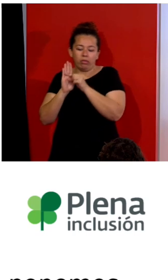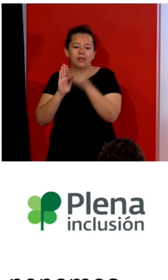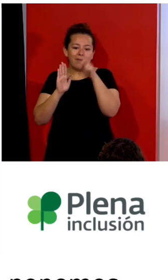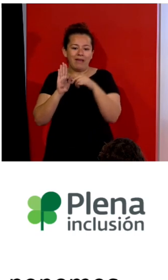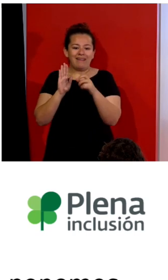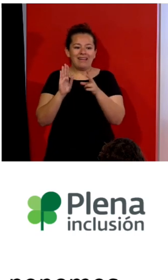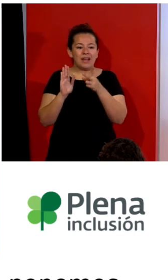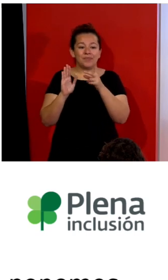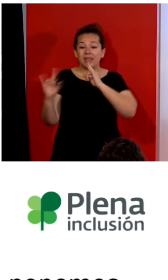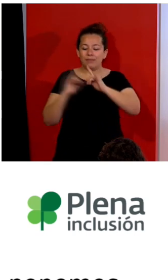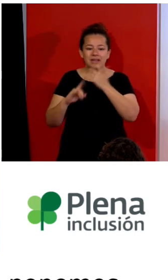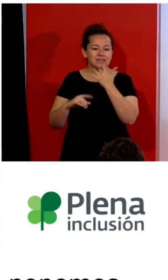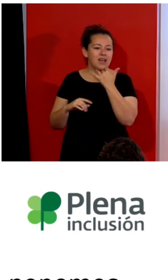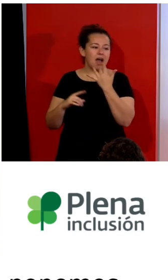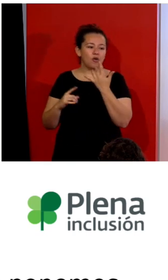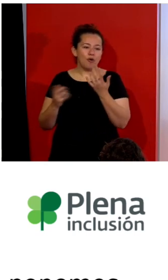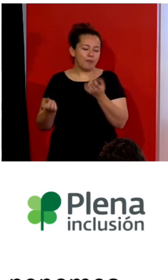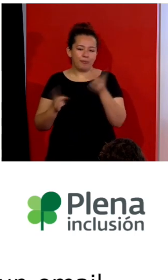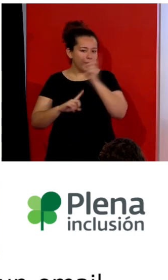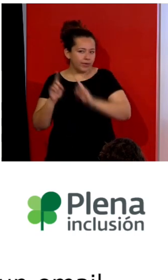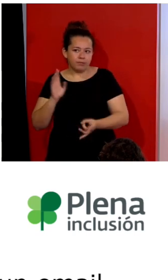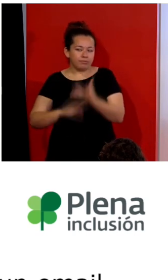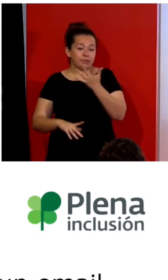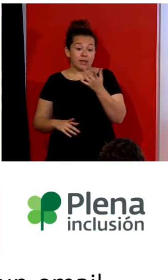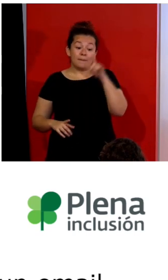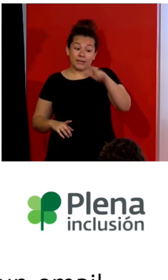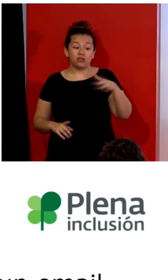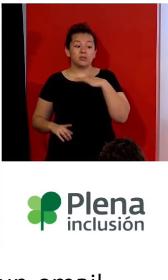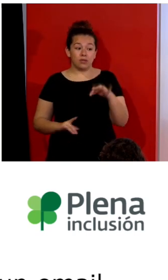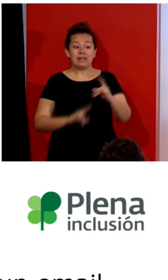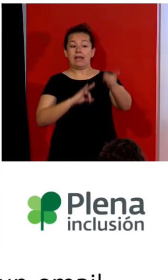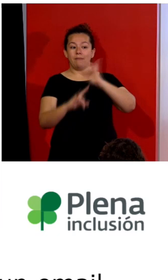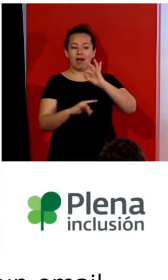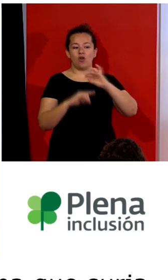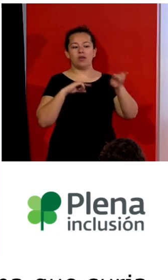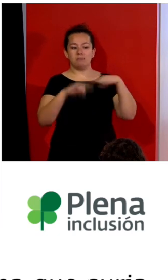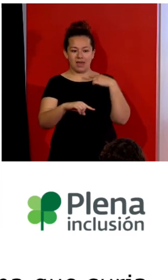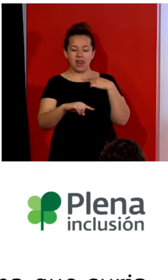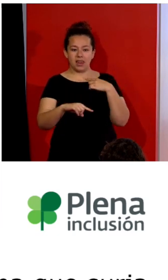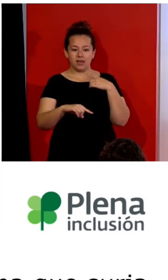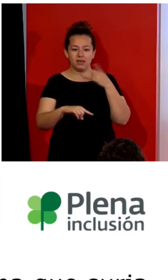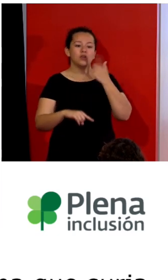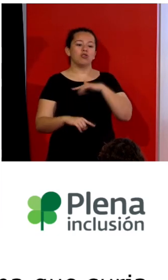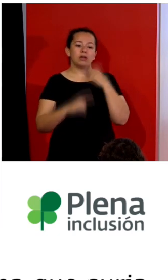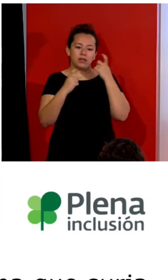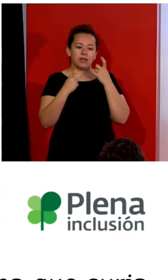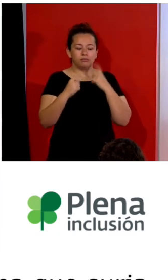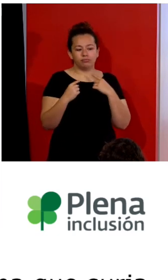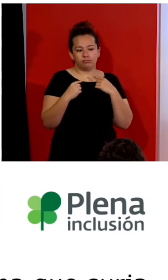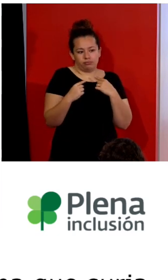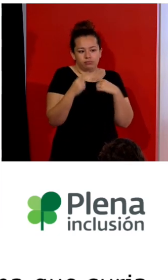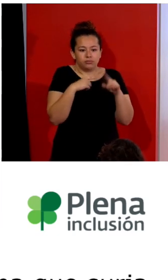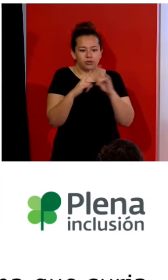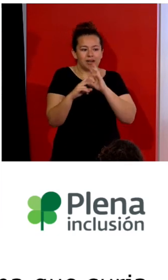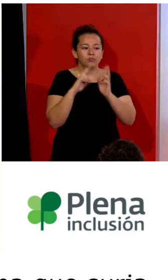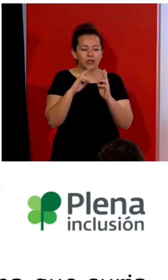de cualquier problema que surja, los candidatos se pueden dirigir a nosotros y nosotros tratamos de solucionárselo lo